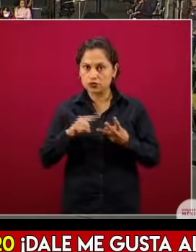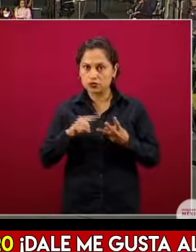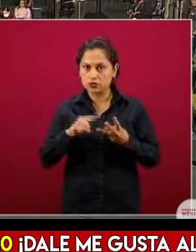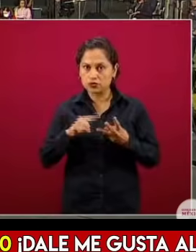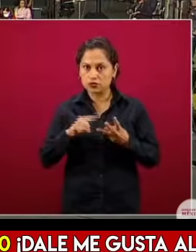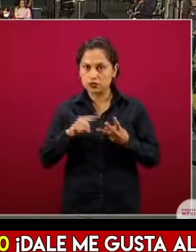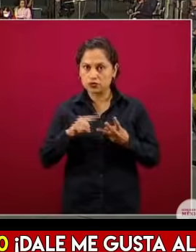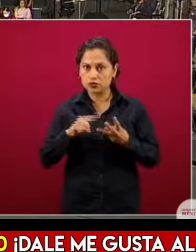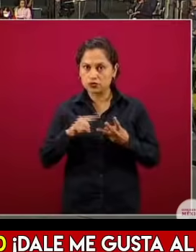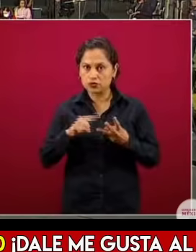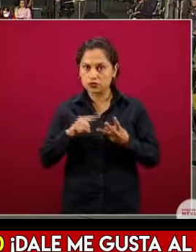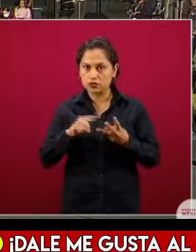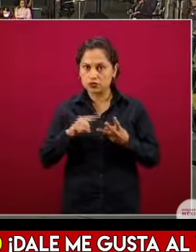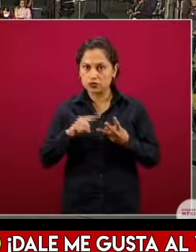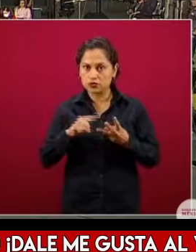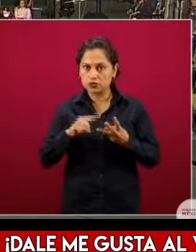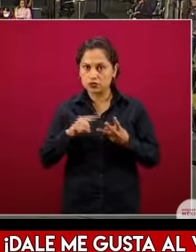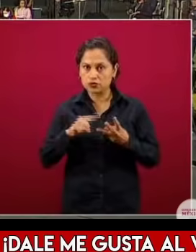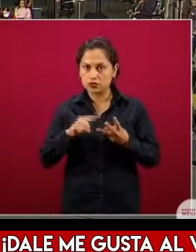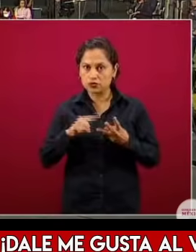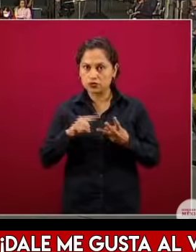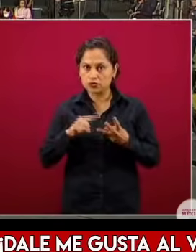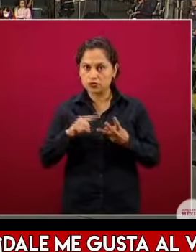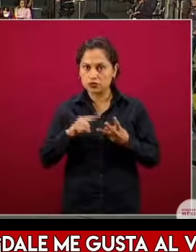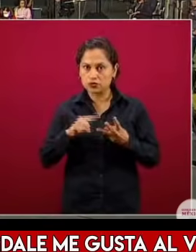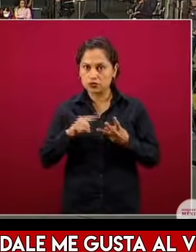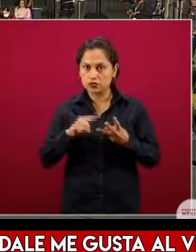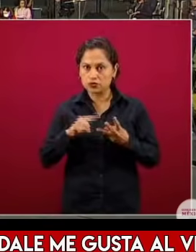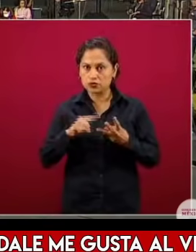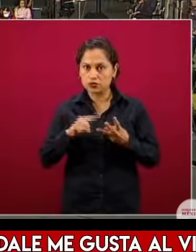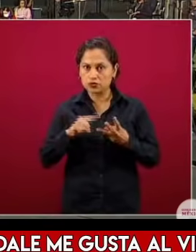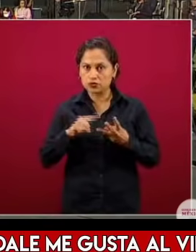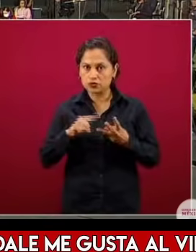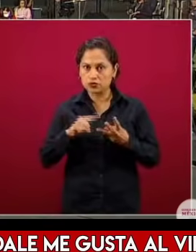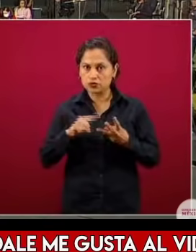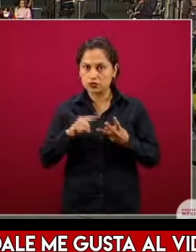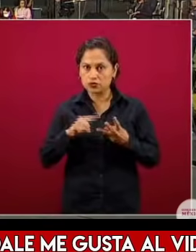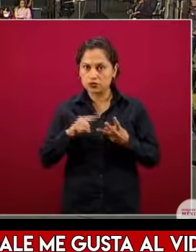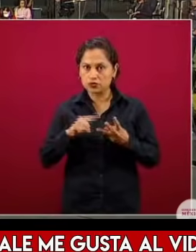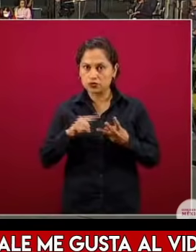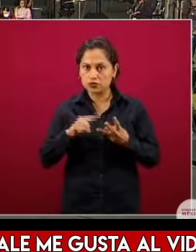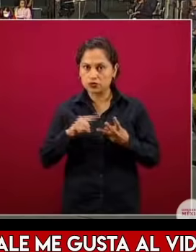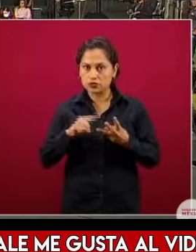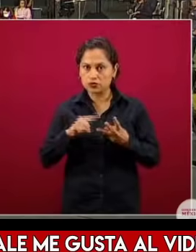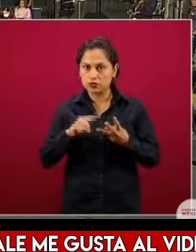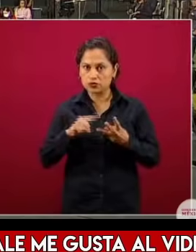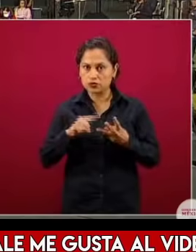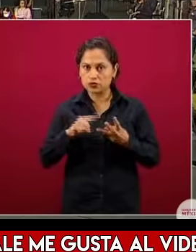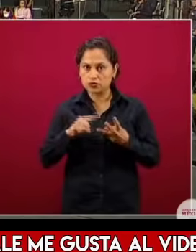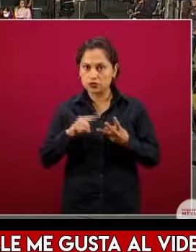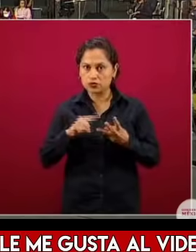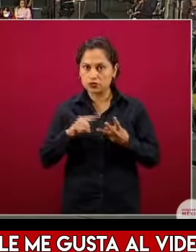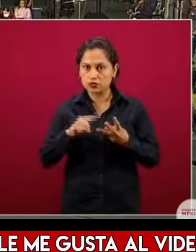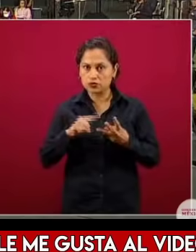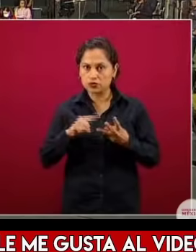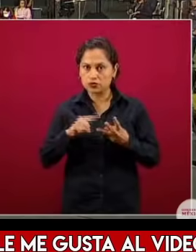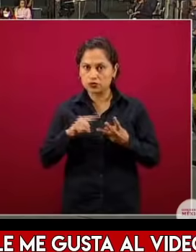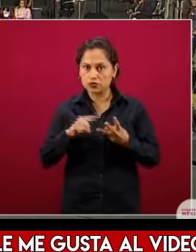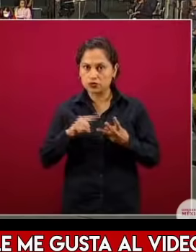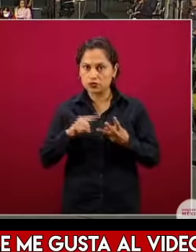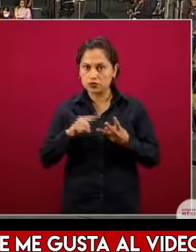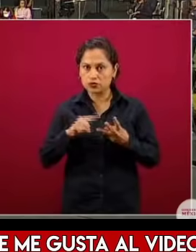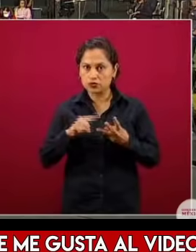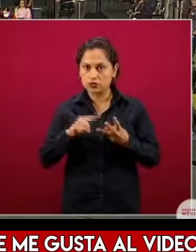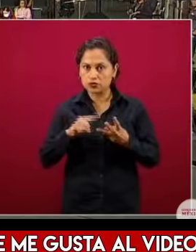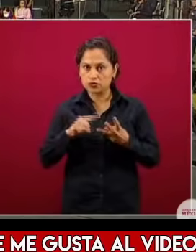a un tema meramente político señores cheque en cheque en lo que contestó el doctor hugo